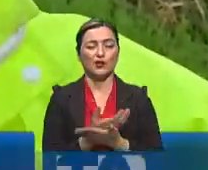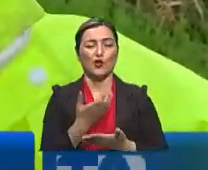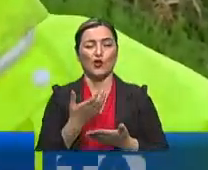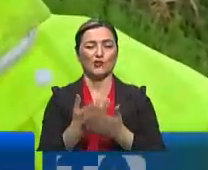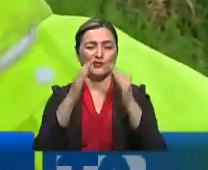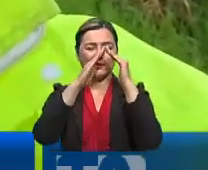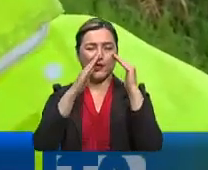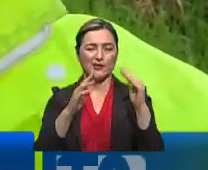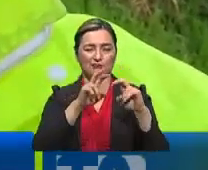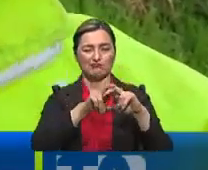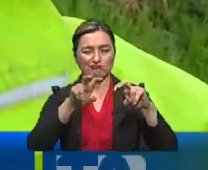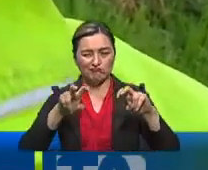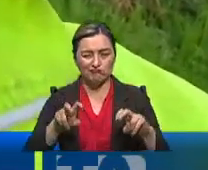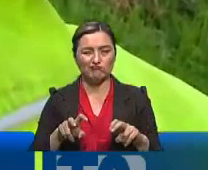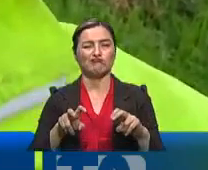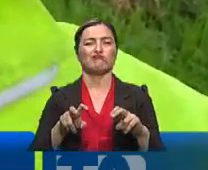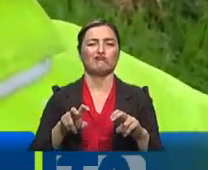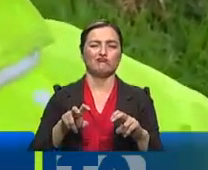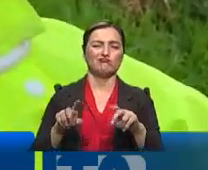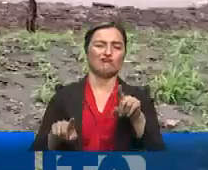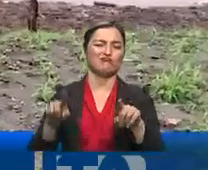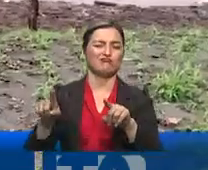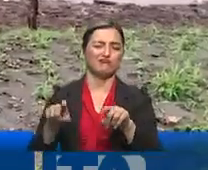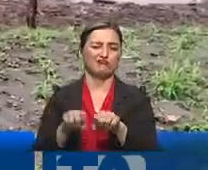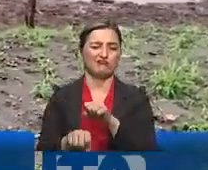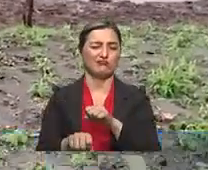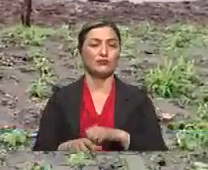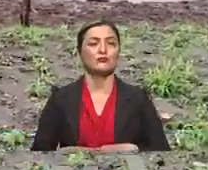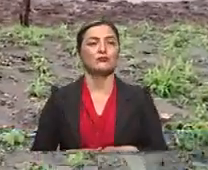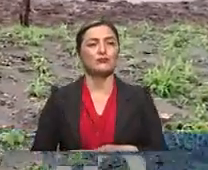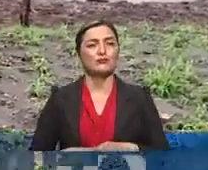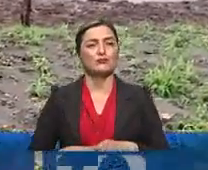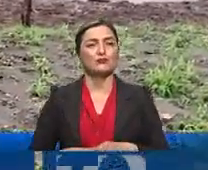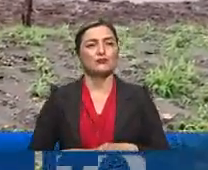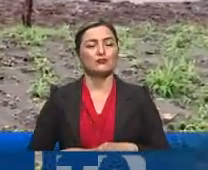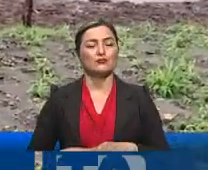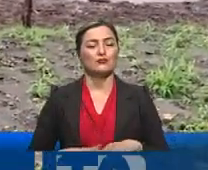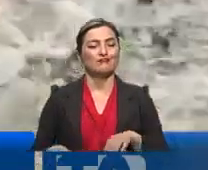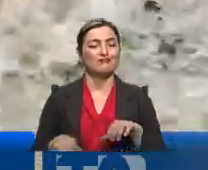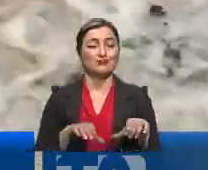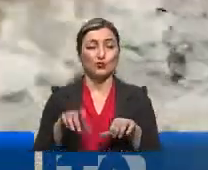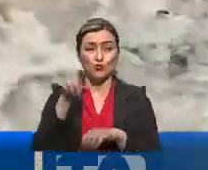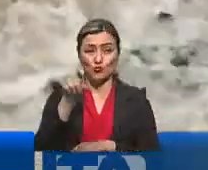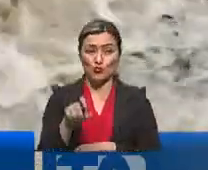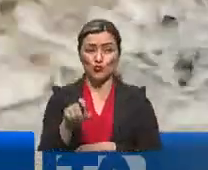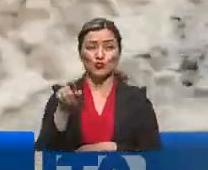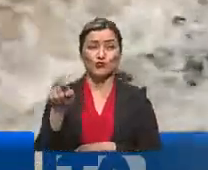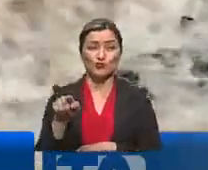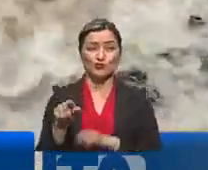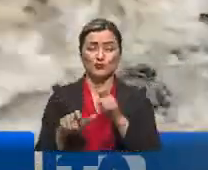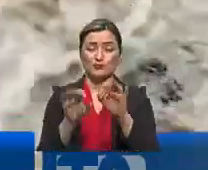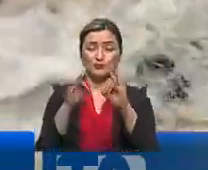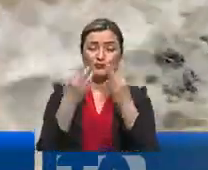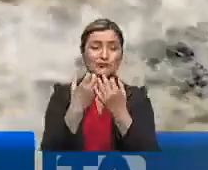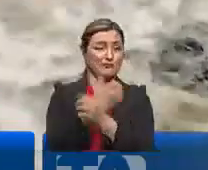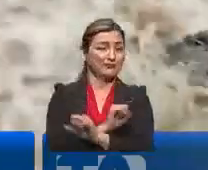las casas, lo que es. Pequeños enseres, no nada más. El cabildo de la ciudad se activó para, de ser necesario, evacuar a las